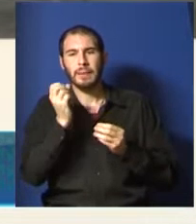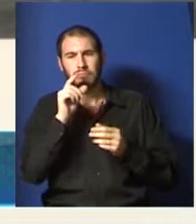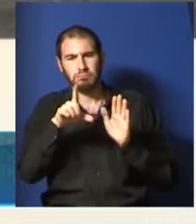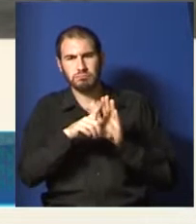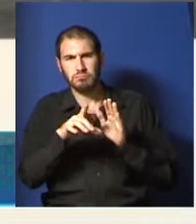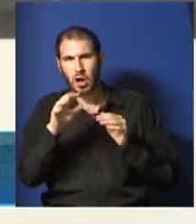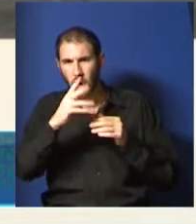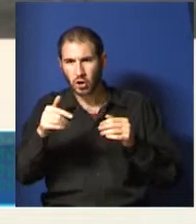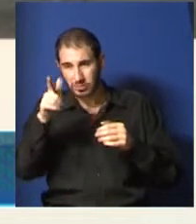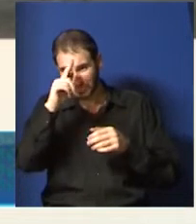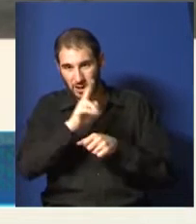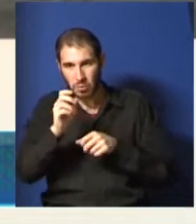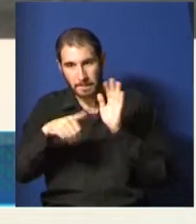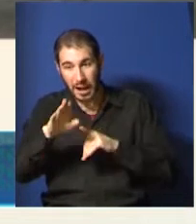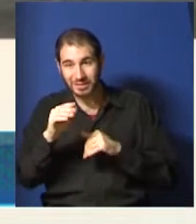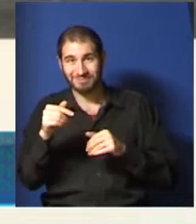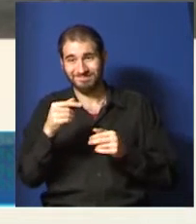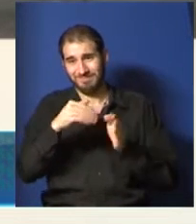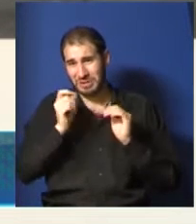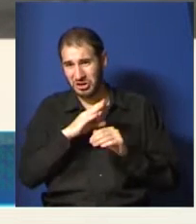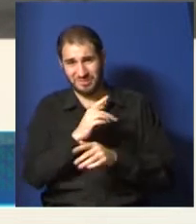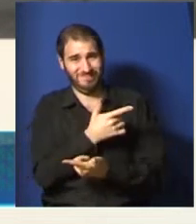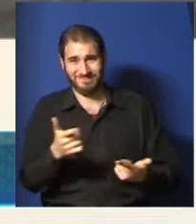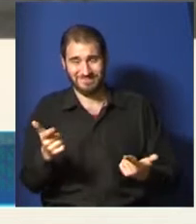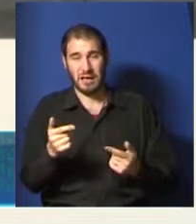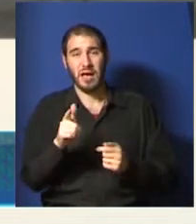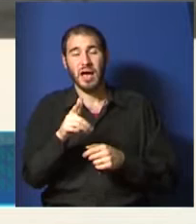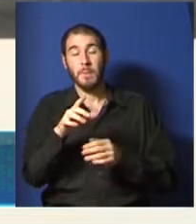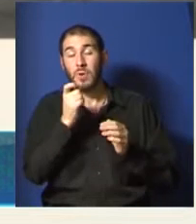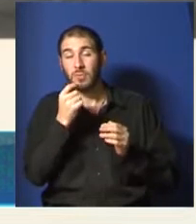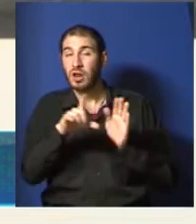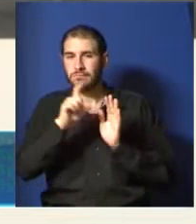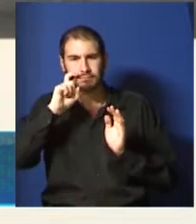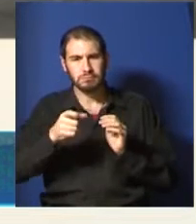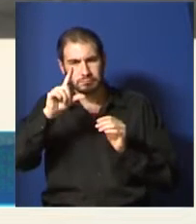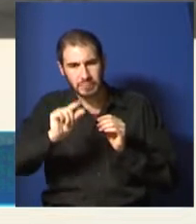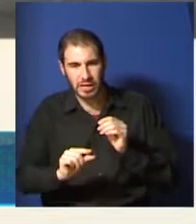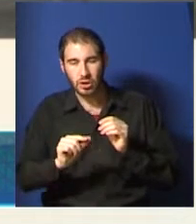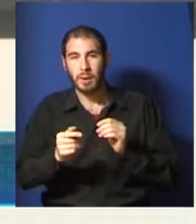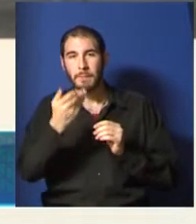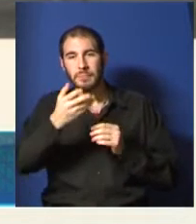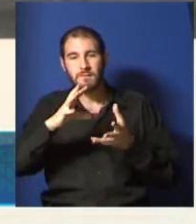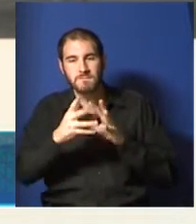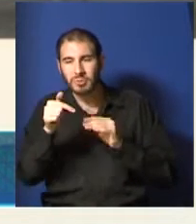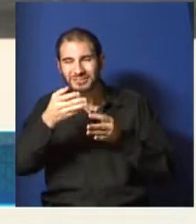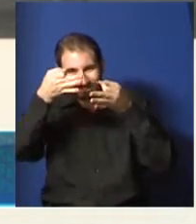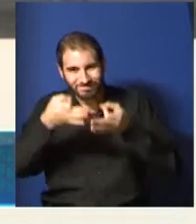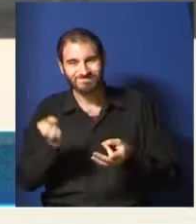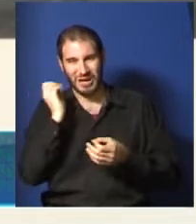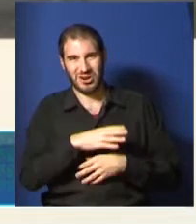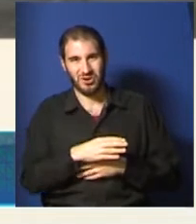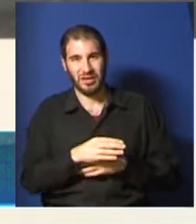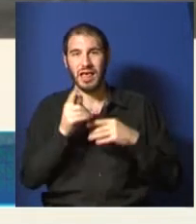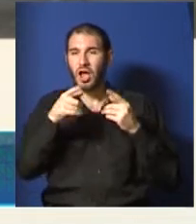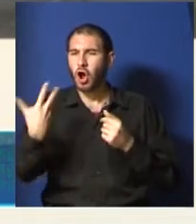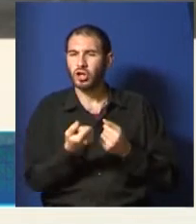la seguridad no mejoró. Es decir, la seguridad mejora con la eficiencia de los sistemas, con la eficacia. ¿Y cómo